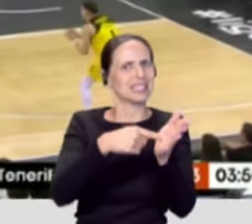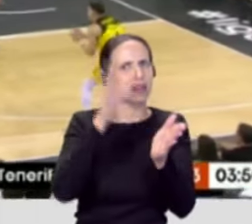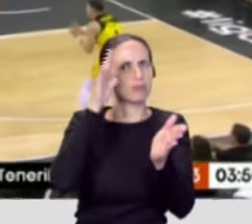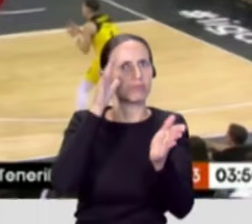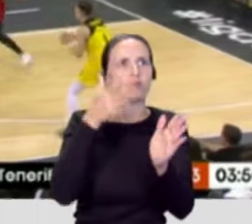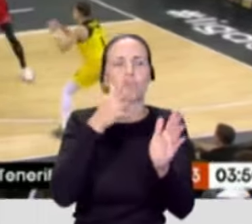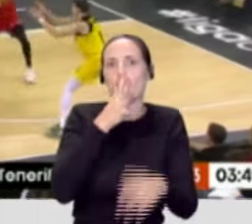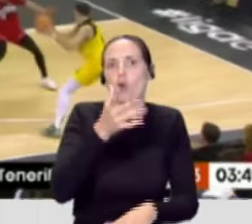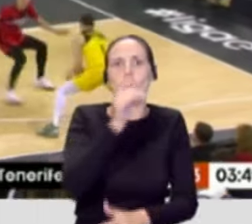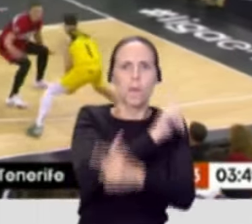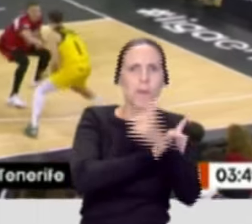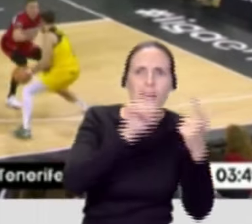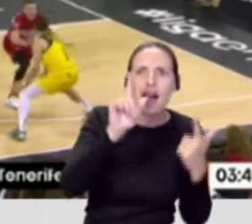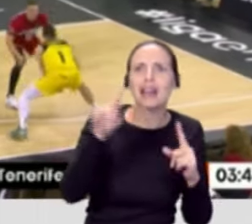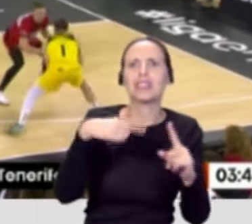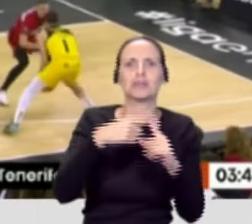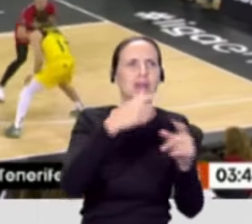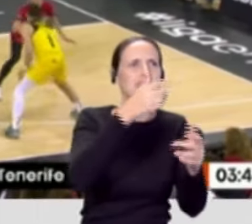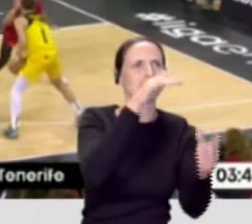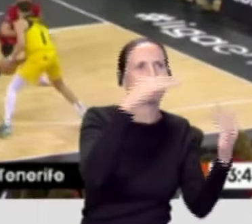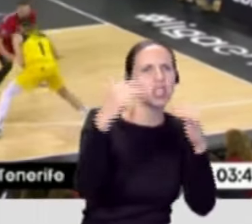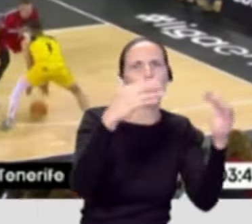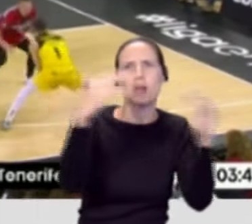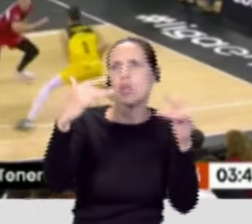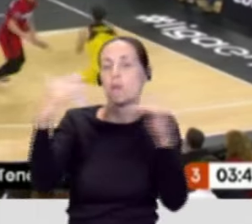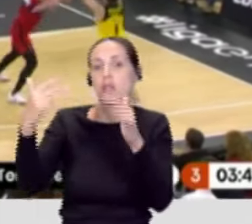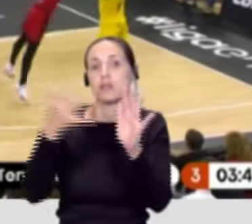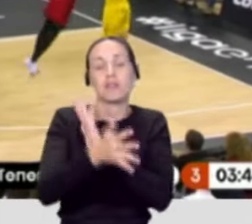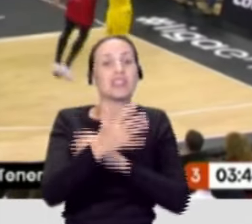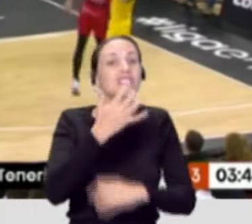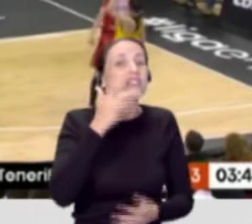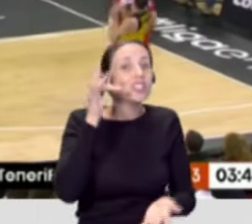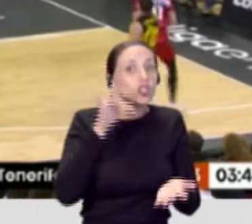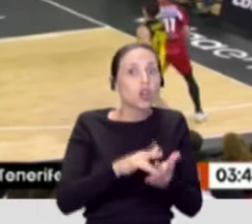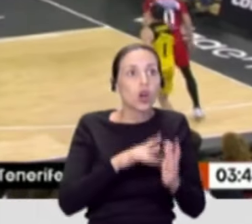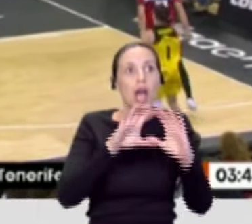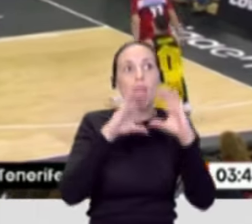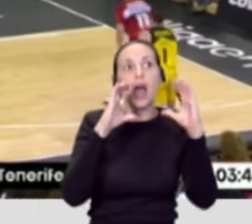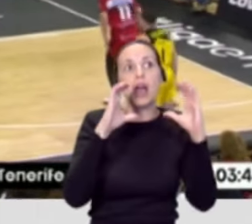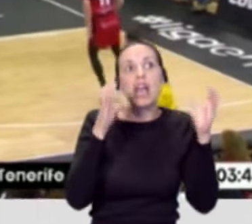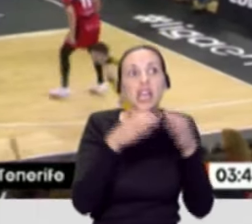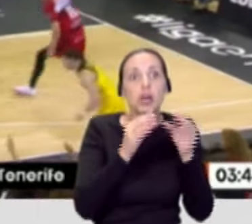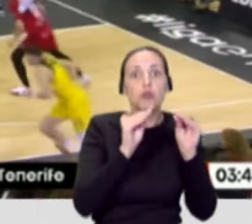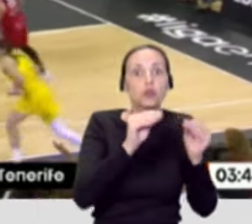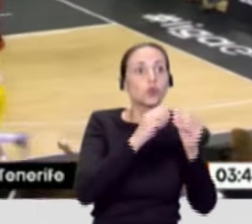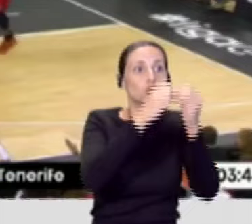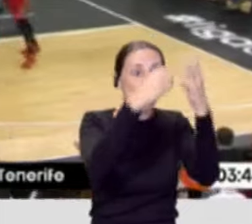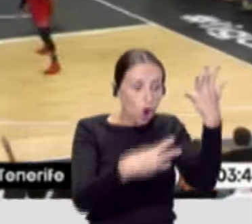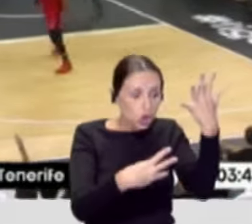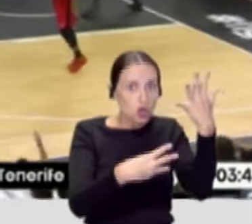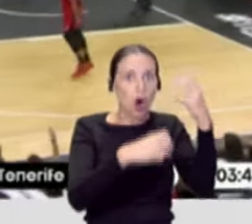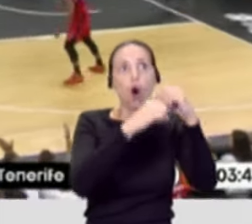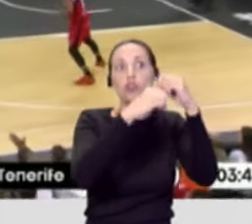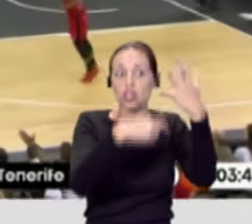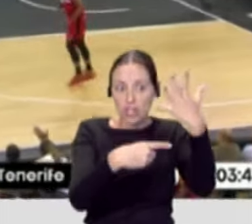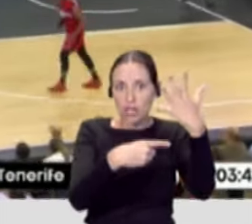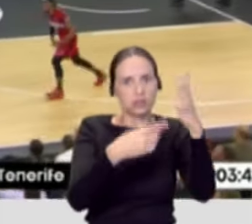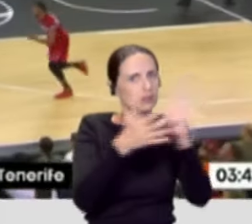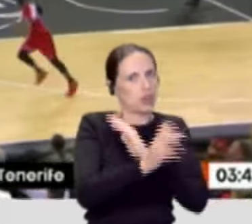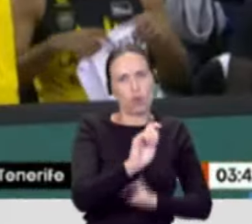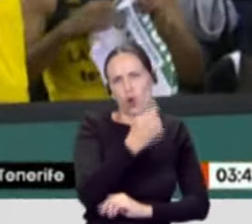como de compromisos, con lo cual para mí el hecho de que sea un equipo top 8, top 6 del baloncesto español ya es un éxito para cualquiera de los